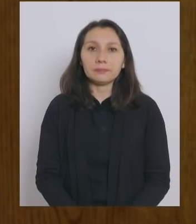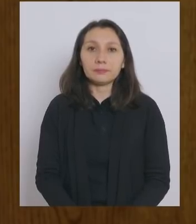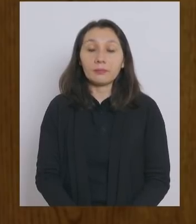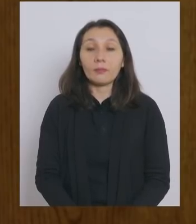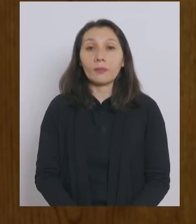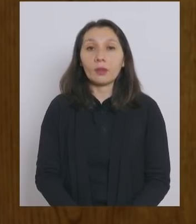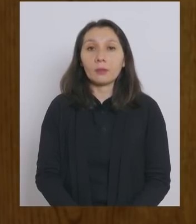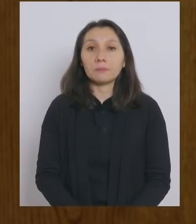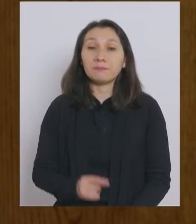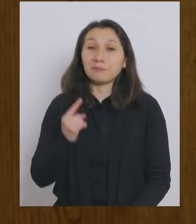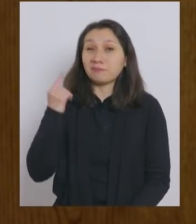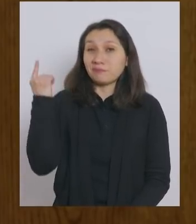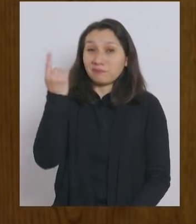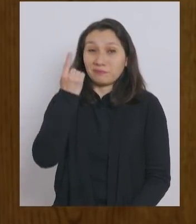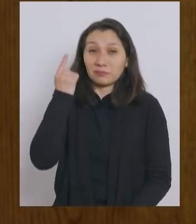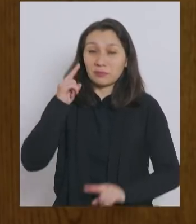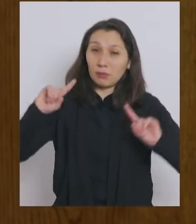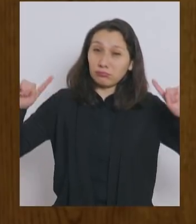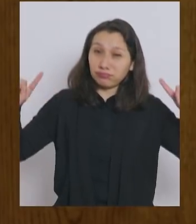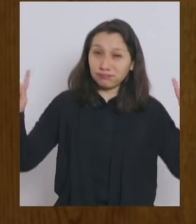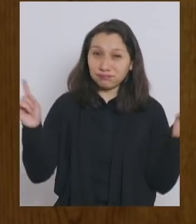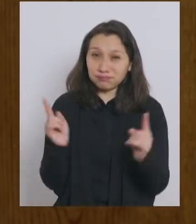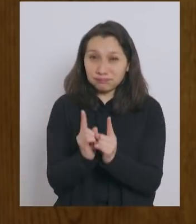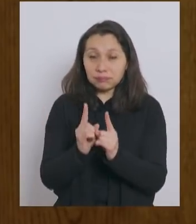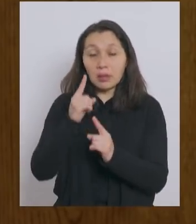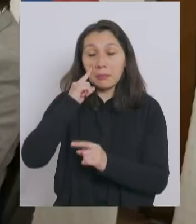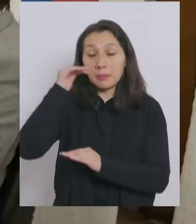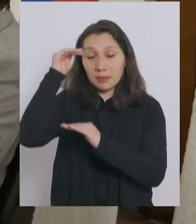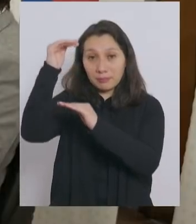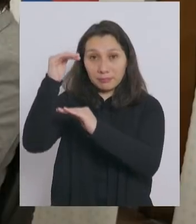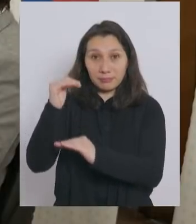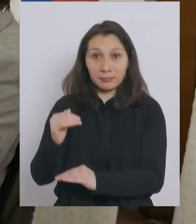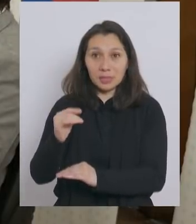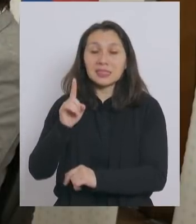De forma general y resumida, en esta tabla aparecen